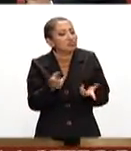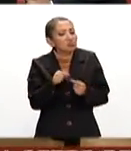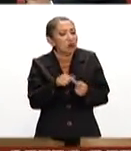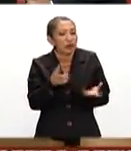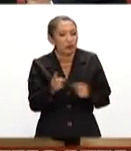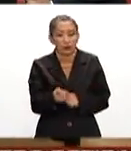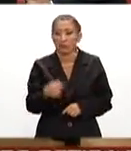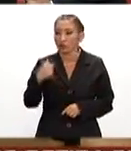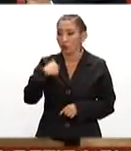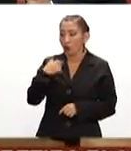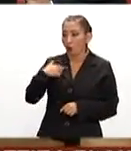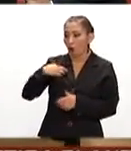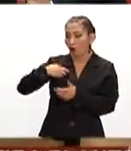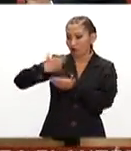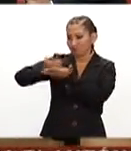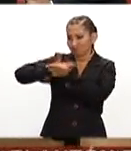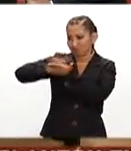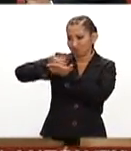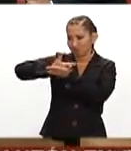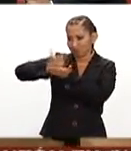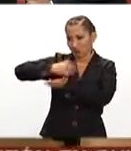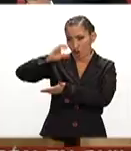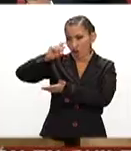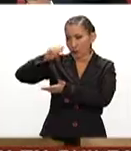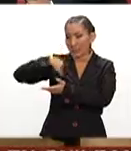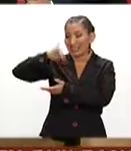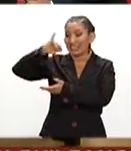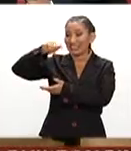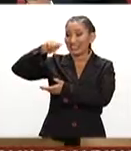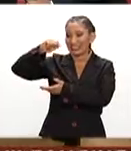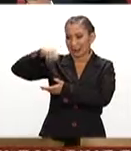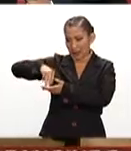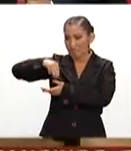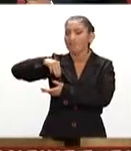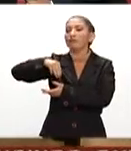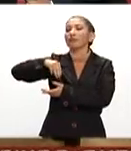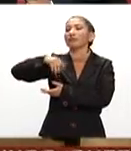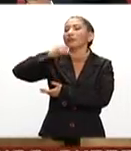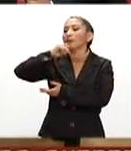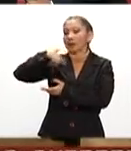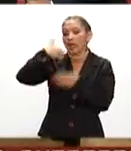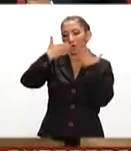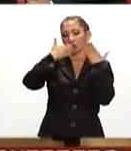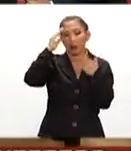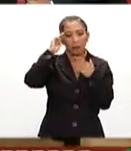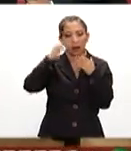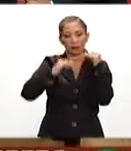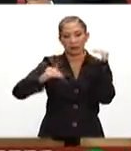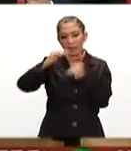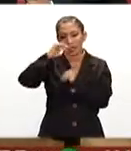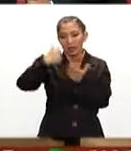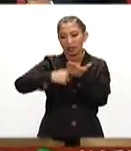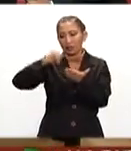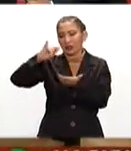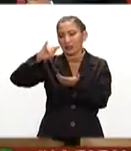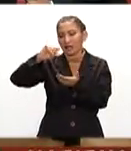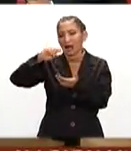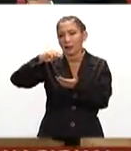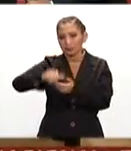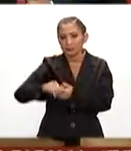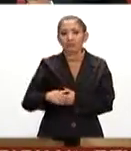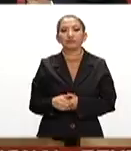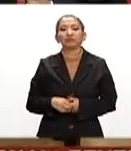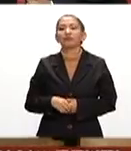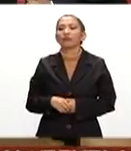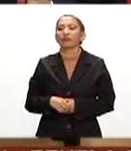en fin. Pues mira, yo soy contador, orgullosamente, del ITAM. También tengo estudios de maestría ahí en el ITAM, un MBA.